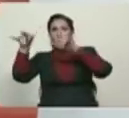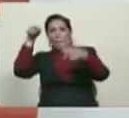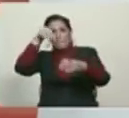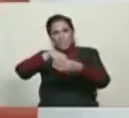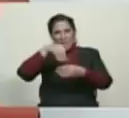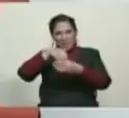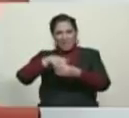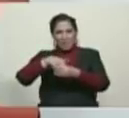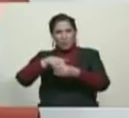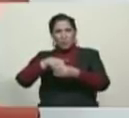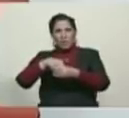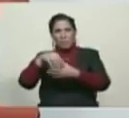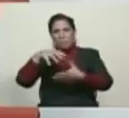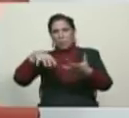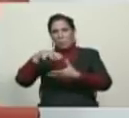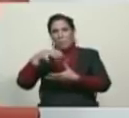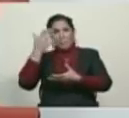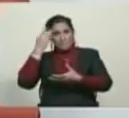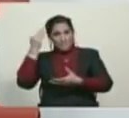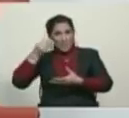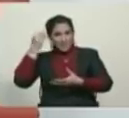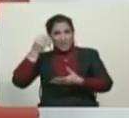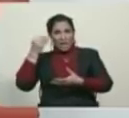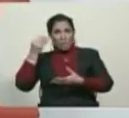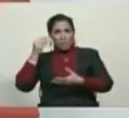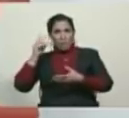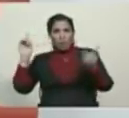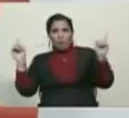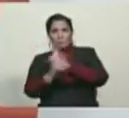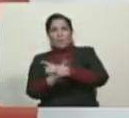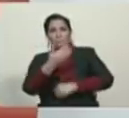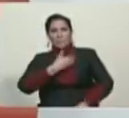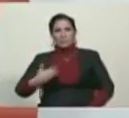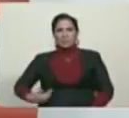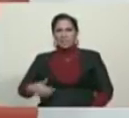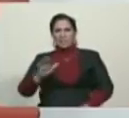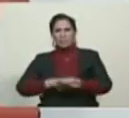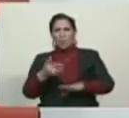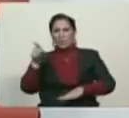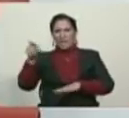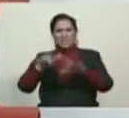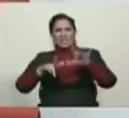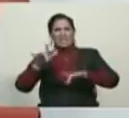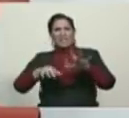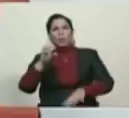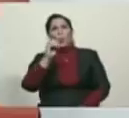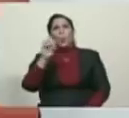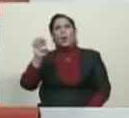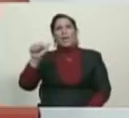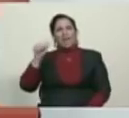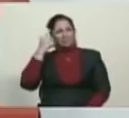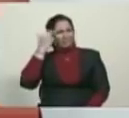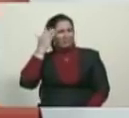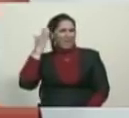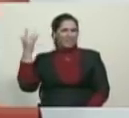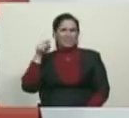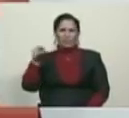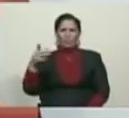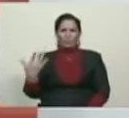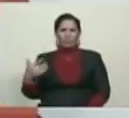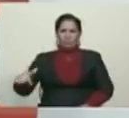y pensando que él puede cambiar presidente porque es secretario de la OEA. Imagínate tú, que vaya a